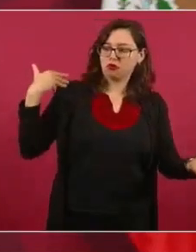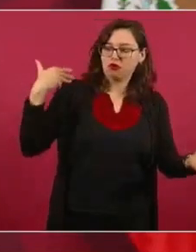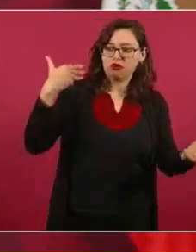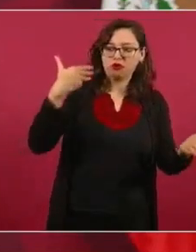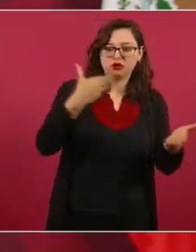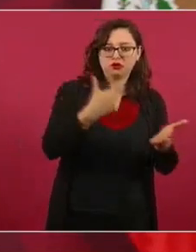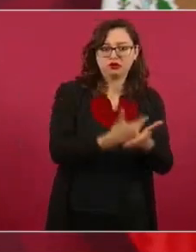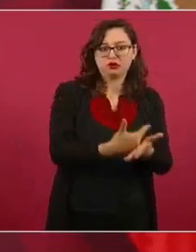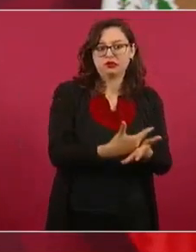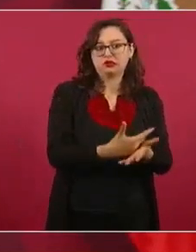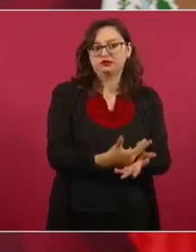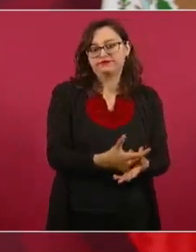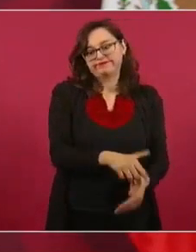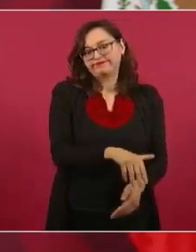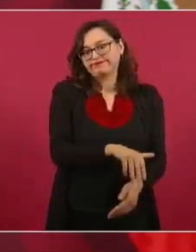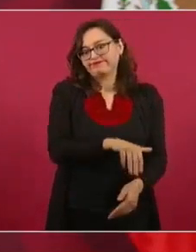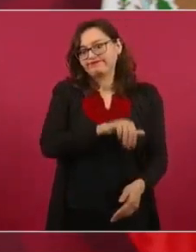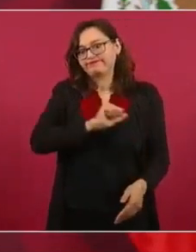los